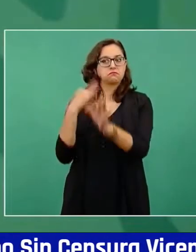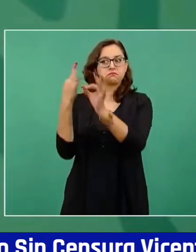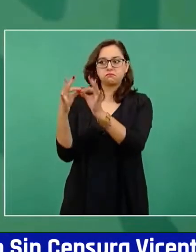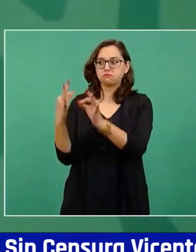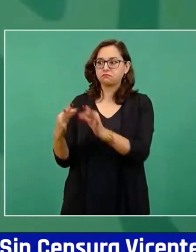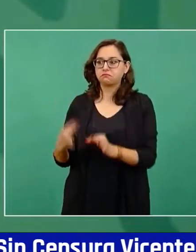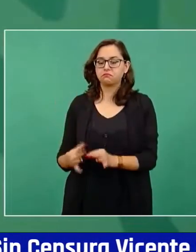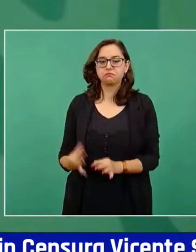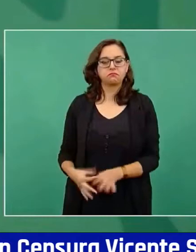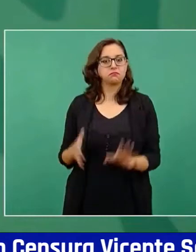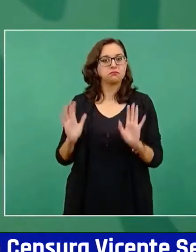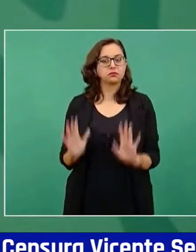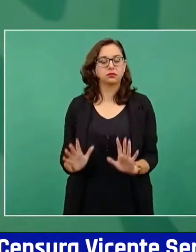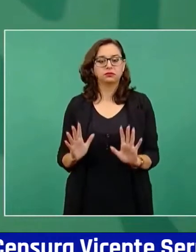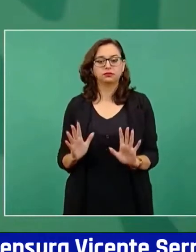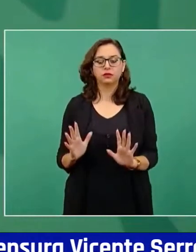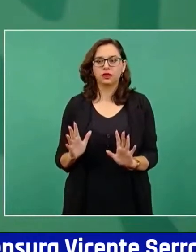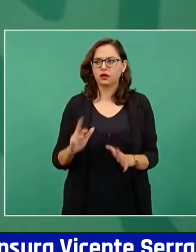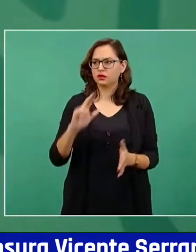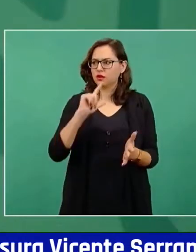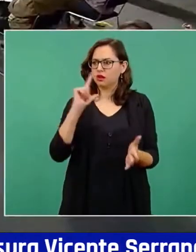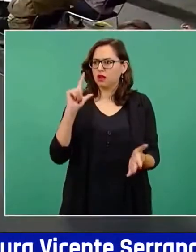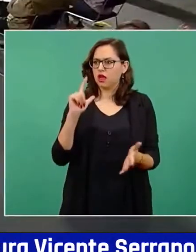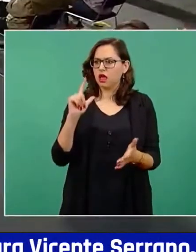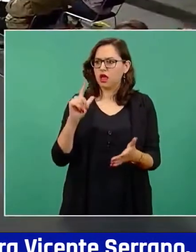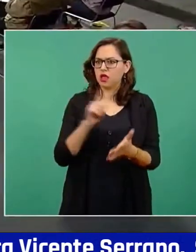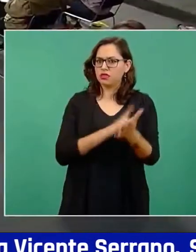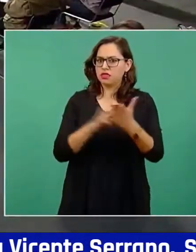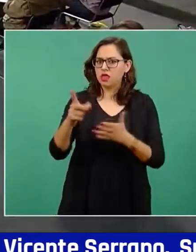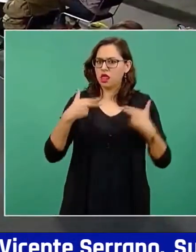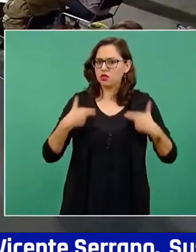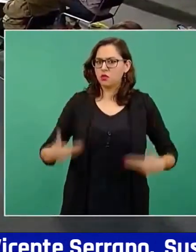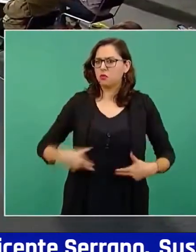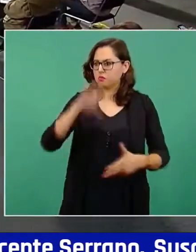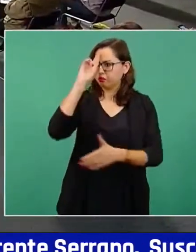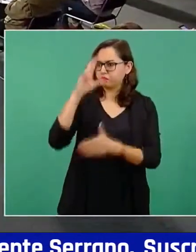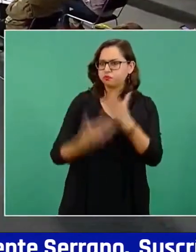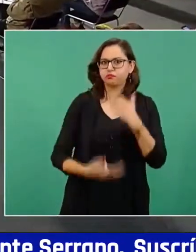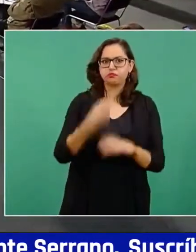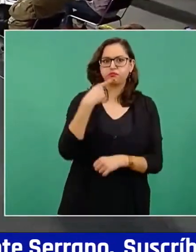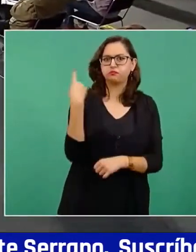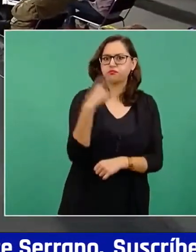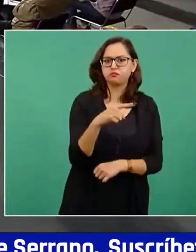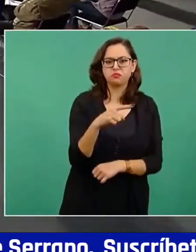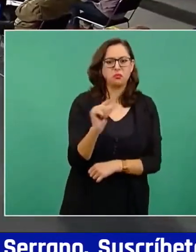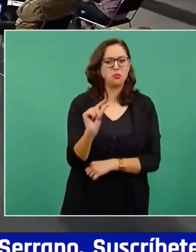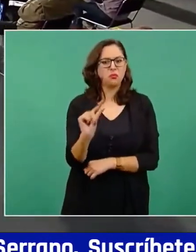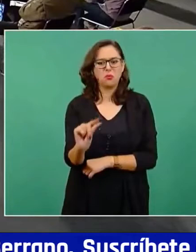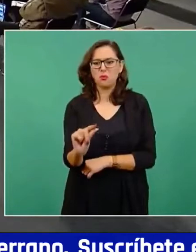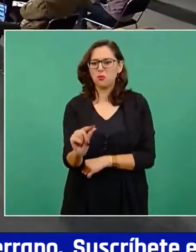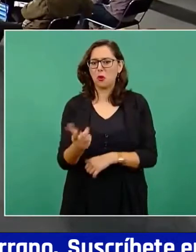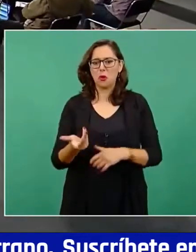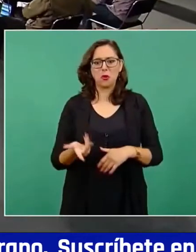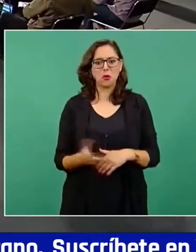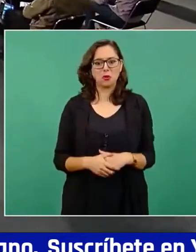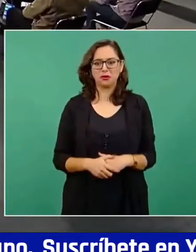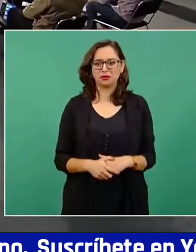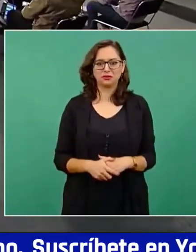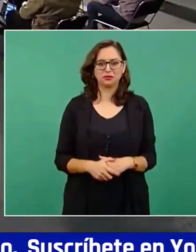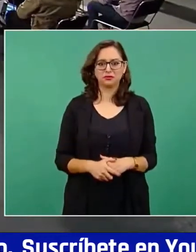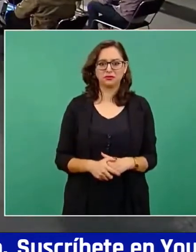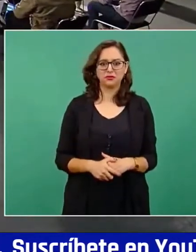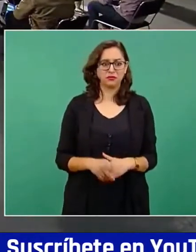denuncias. No sé, general, si quiera hablar sobre eso, sobre las denuncias de derechos